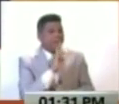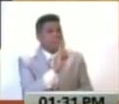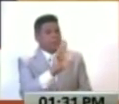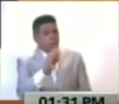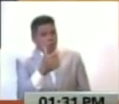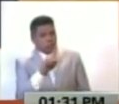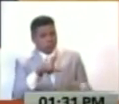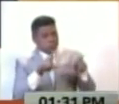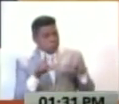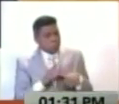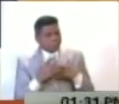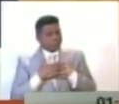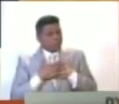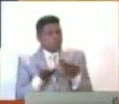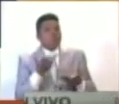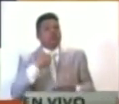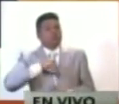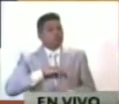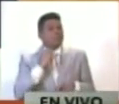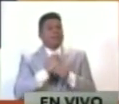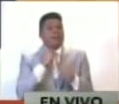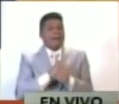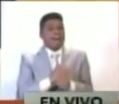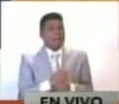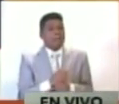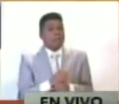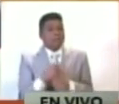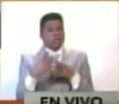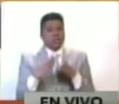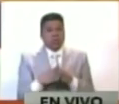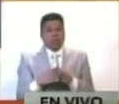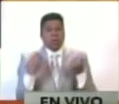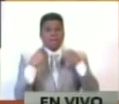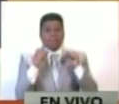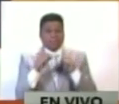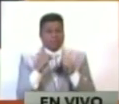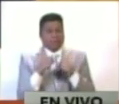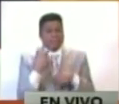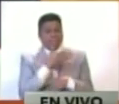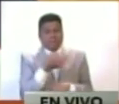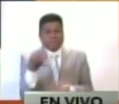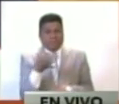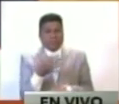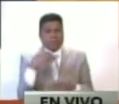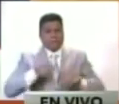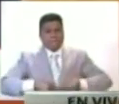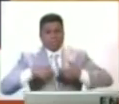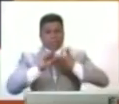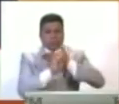por el Mercosur y seguiremos adelante en ejercicio legítimo de la presidencia pro tempore del Mercosur.